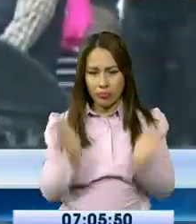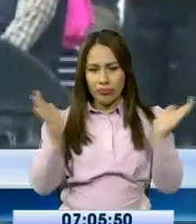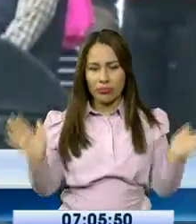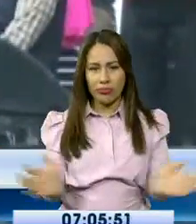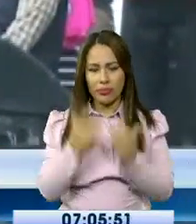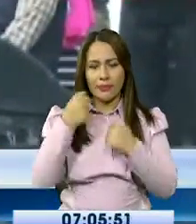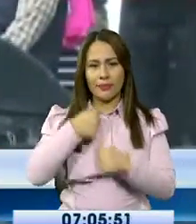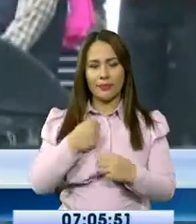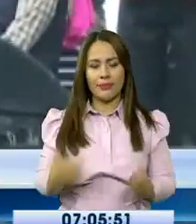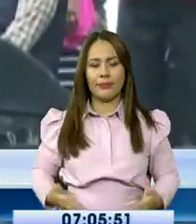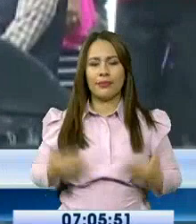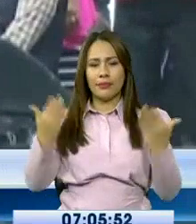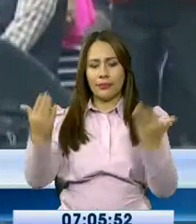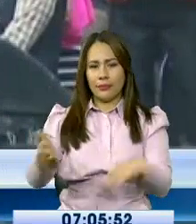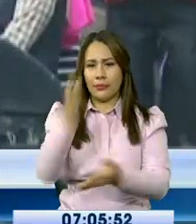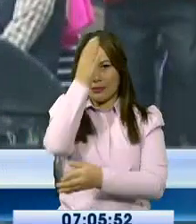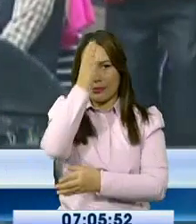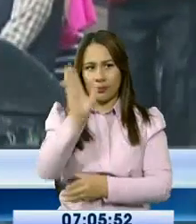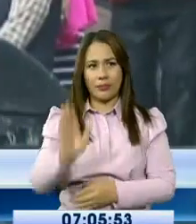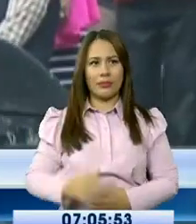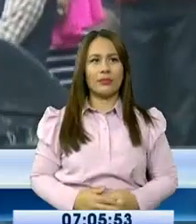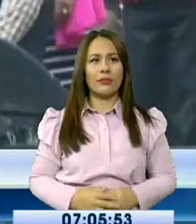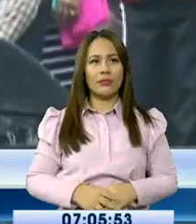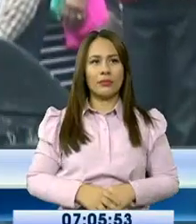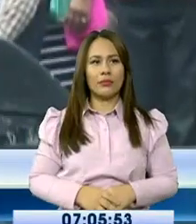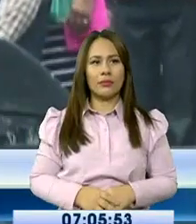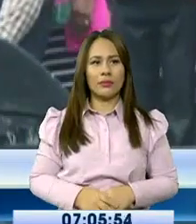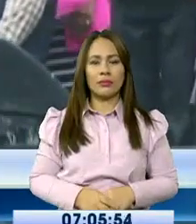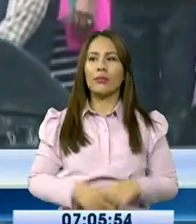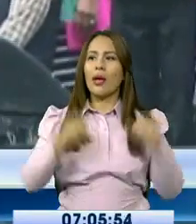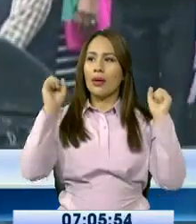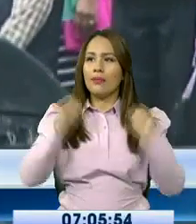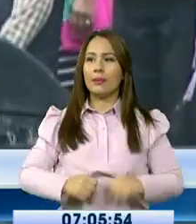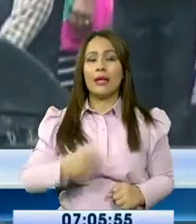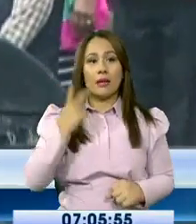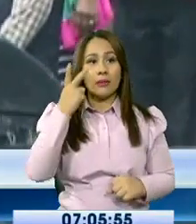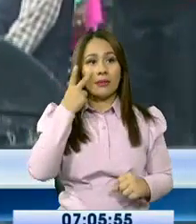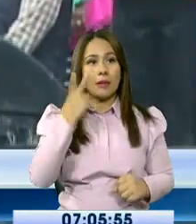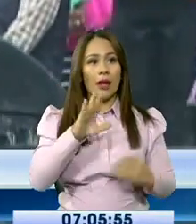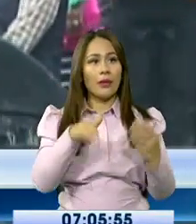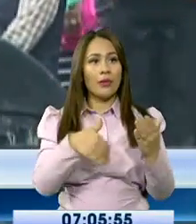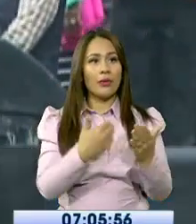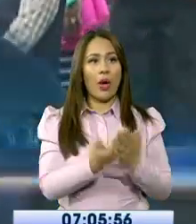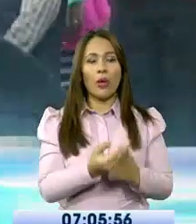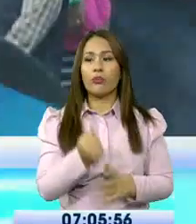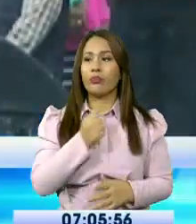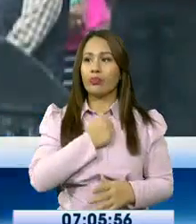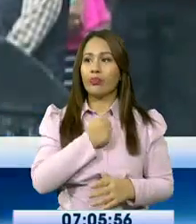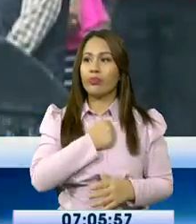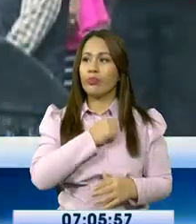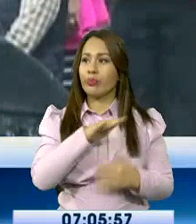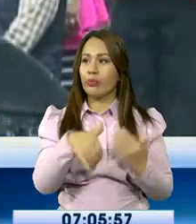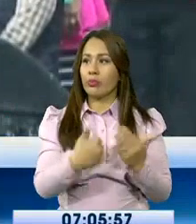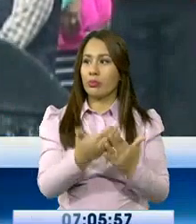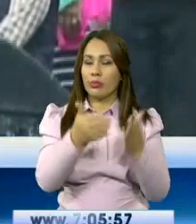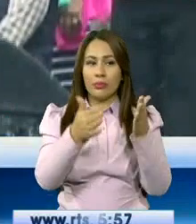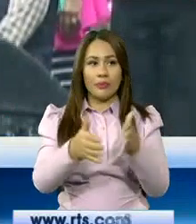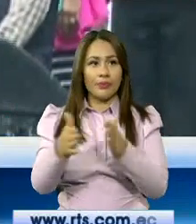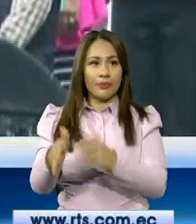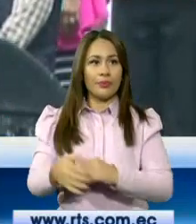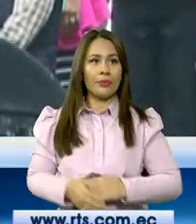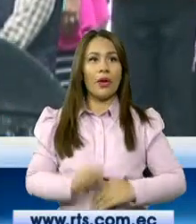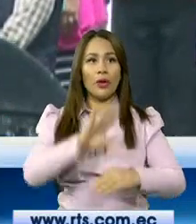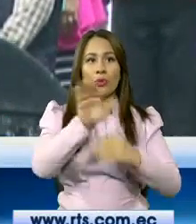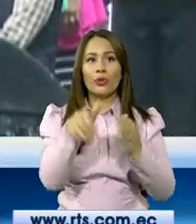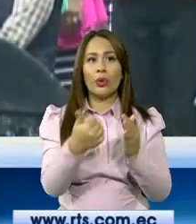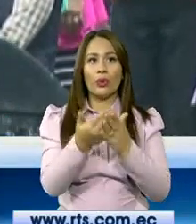completamente la educación intercultural a sus dueños primigenios, que son ustedes. Ustedes van